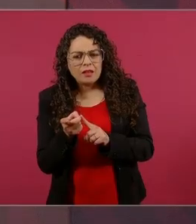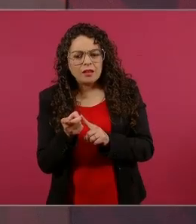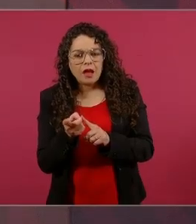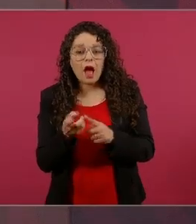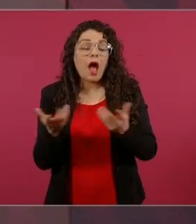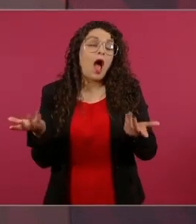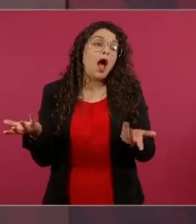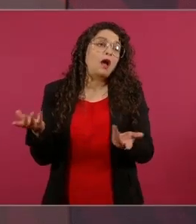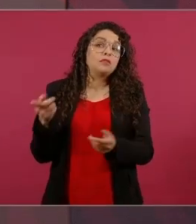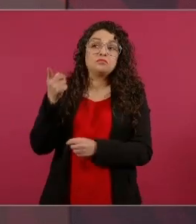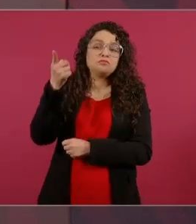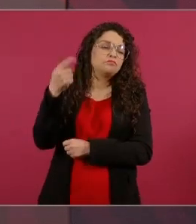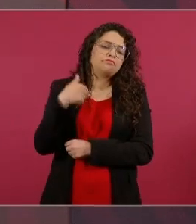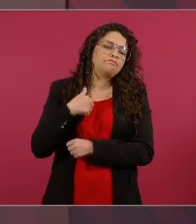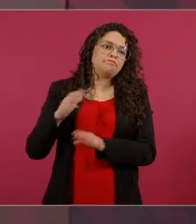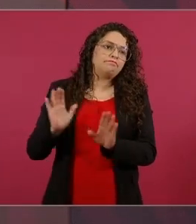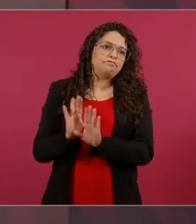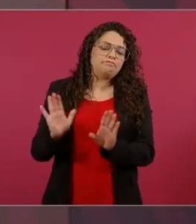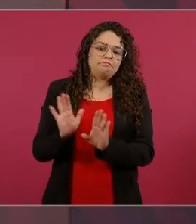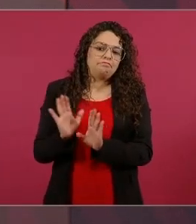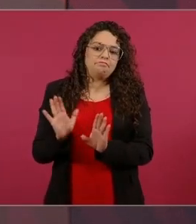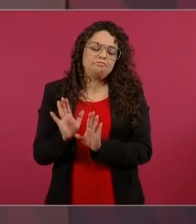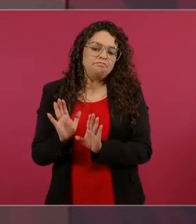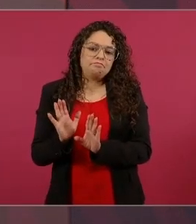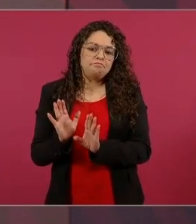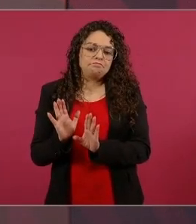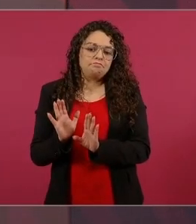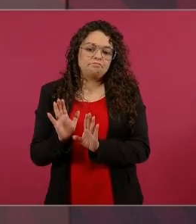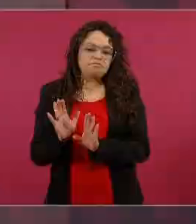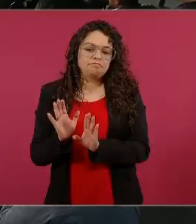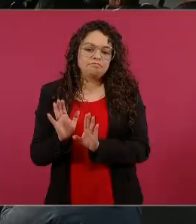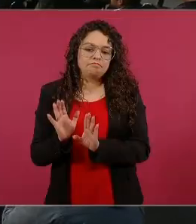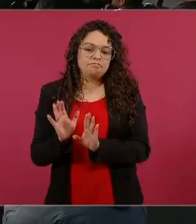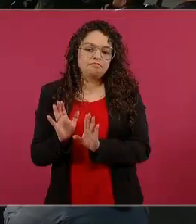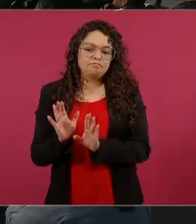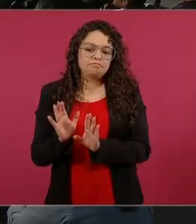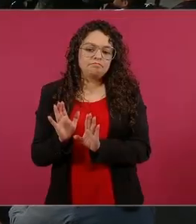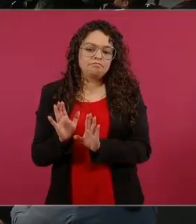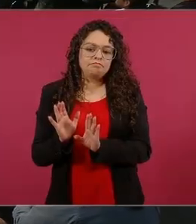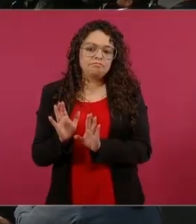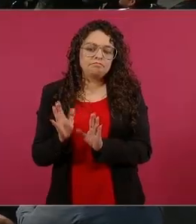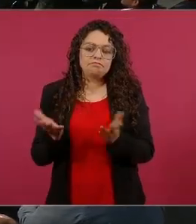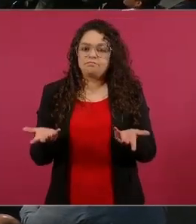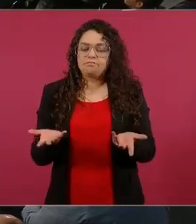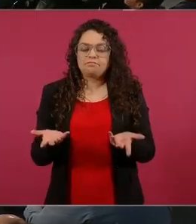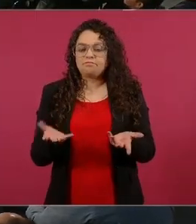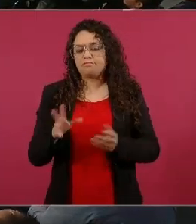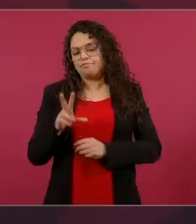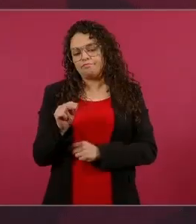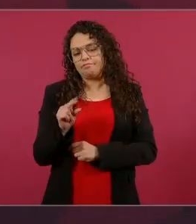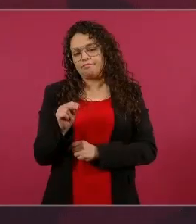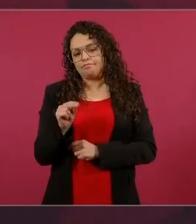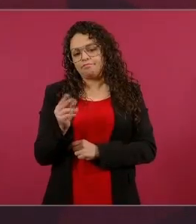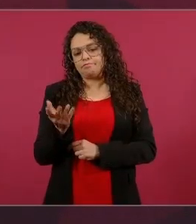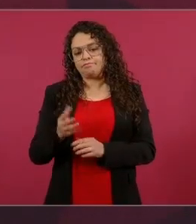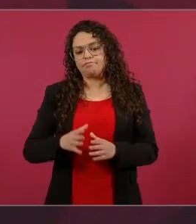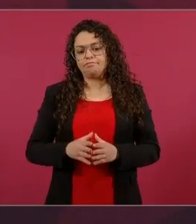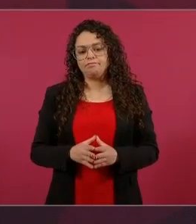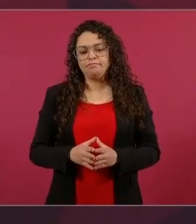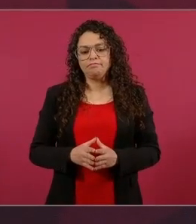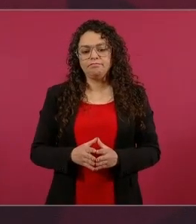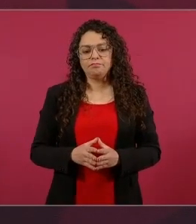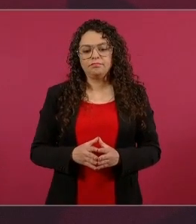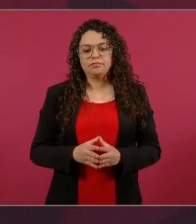o sea pero este no ya Entonces vamos a llegar a